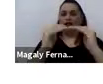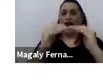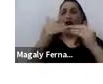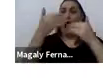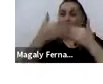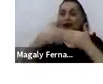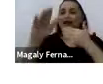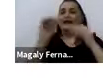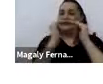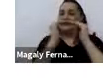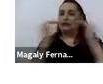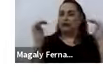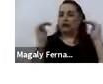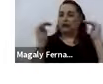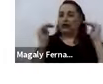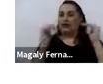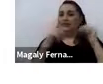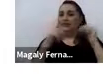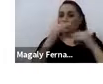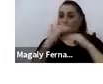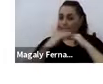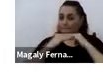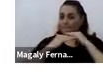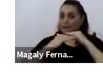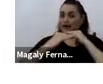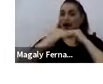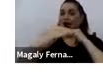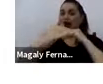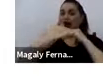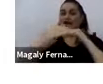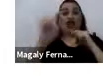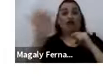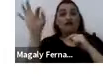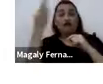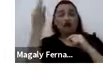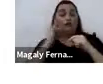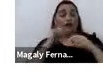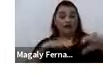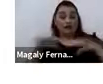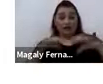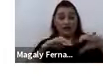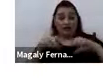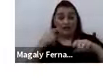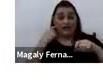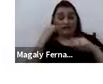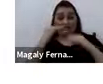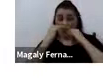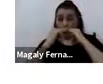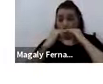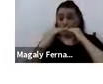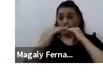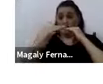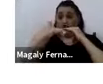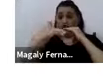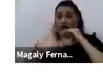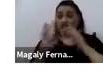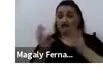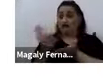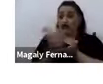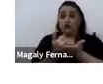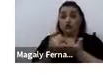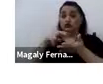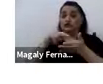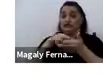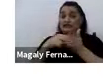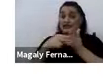nivel. Y no solo se hace plana, sino que viéndola de forma dinámica, esta horizontalidad de los recursos, es decir,